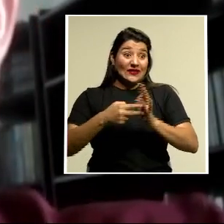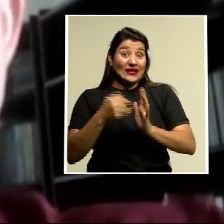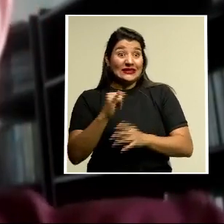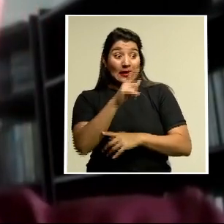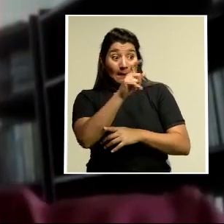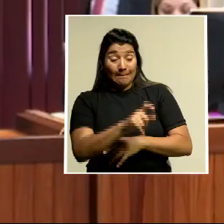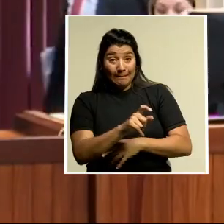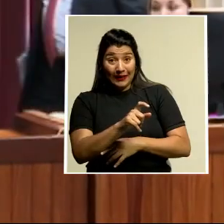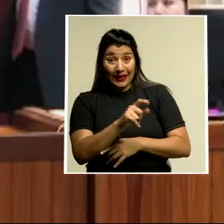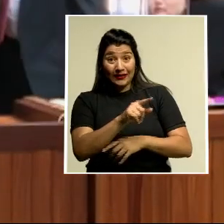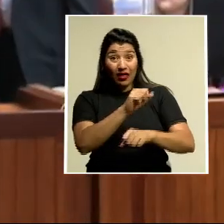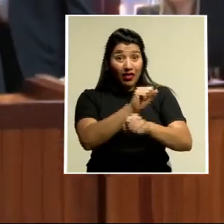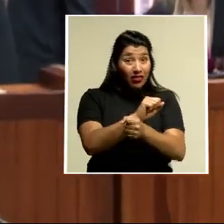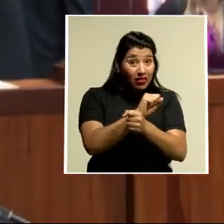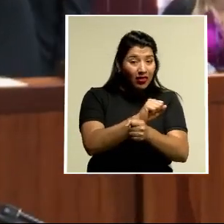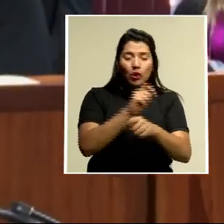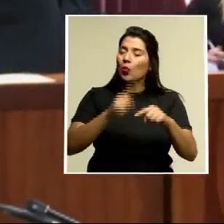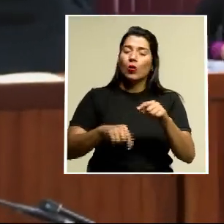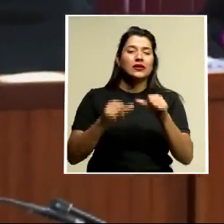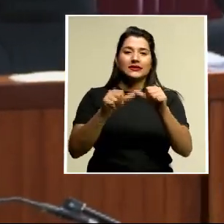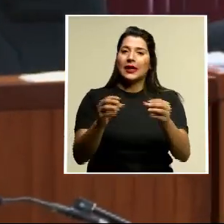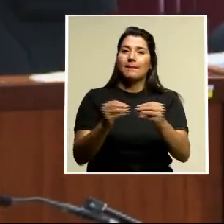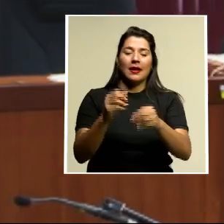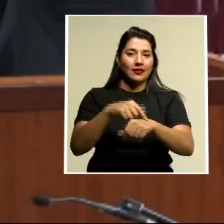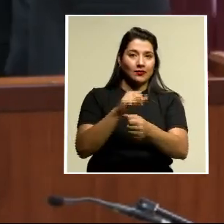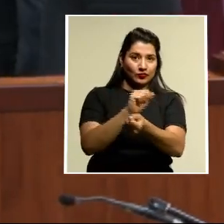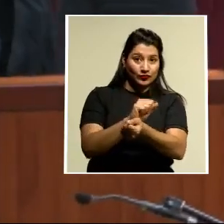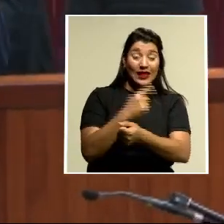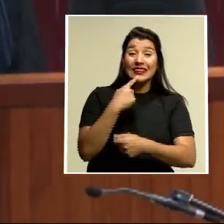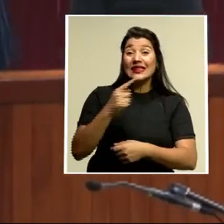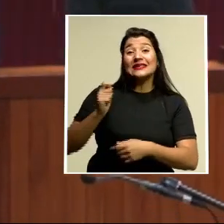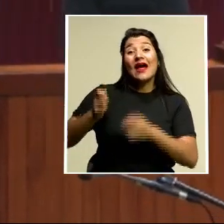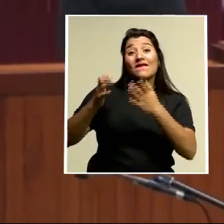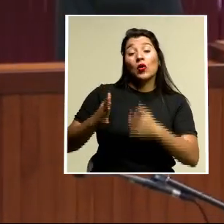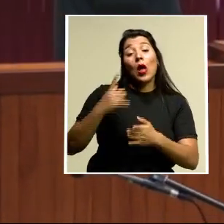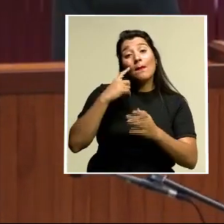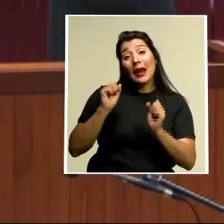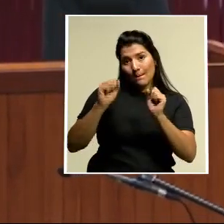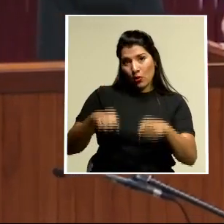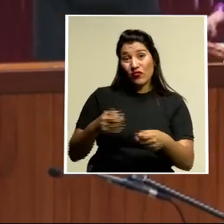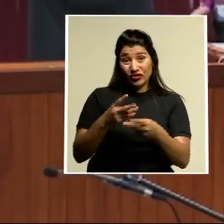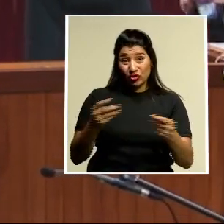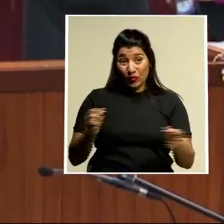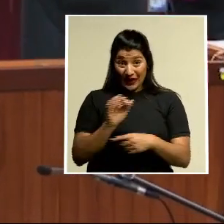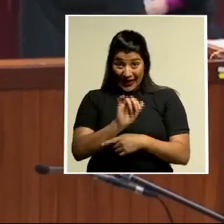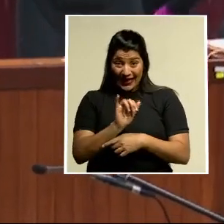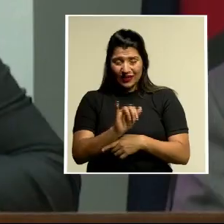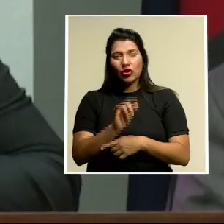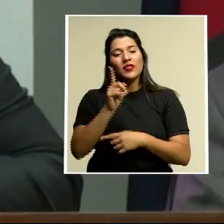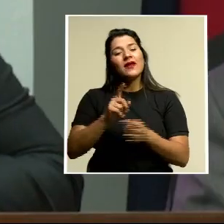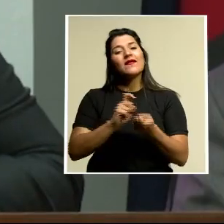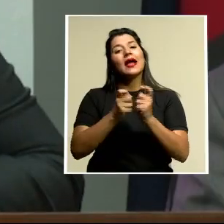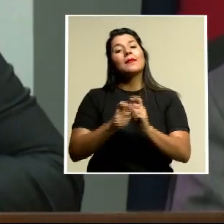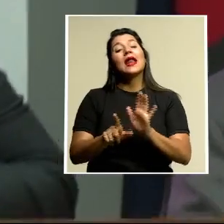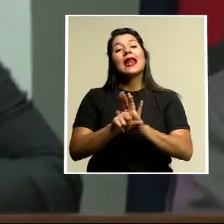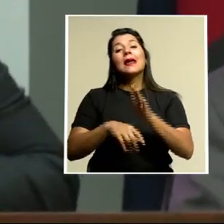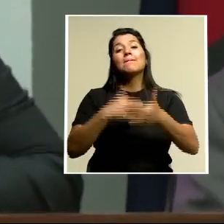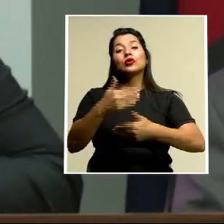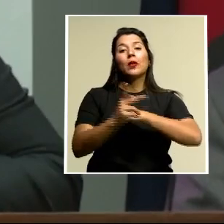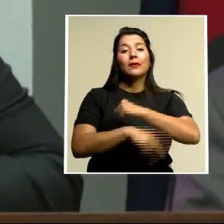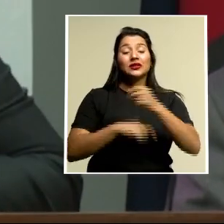se escuchan a las partes, los testigos, las conclusiones, y se llega a un fallo que puede ser condenatorio o